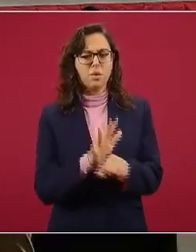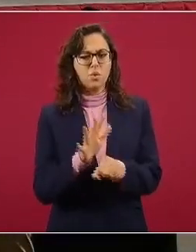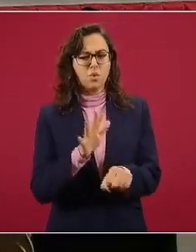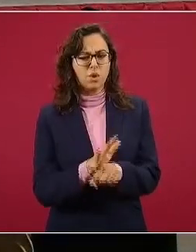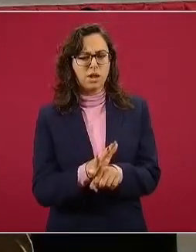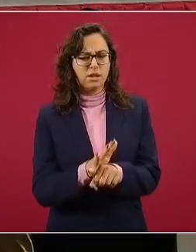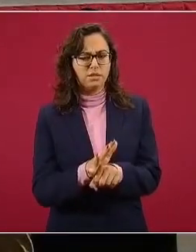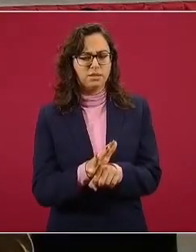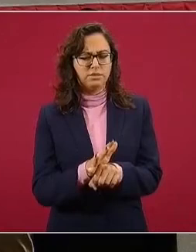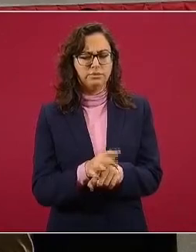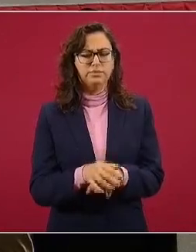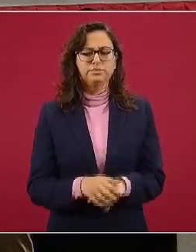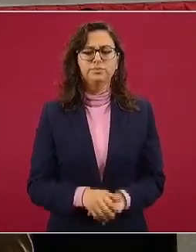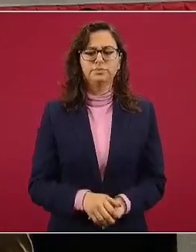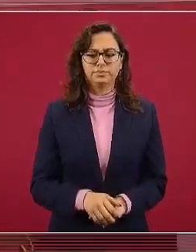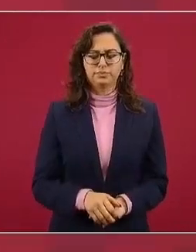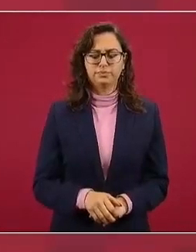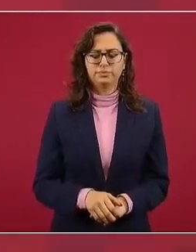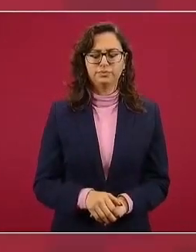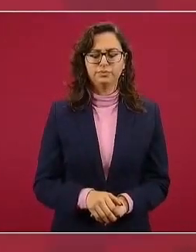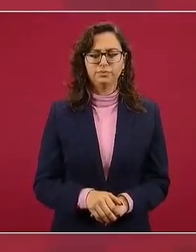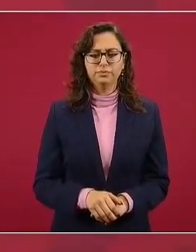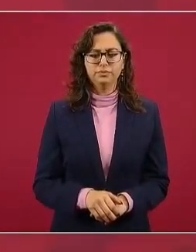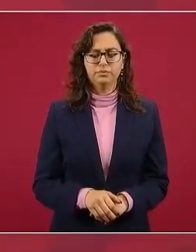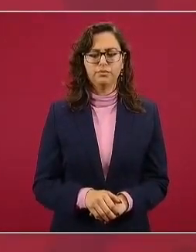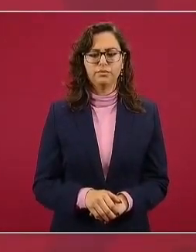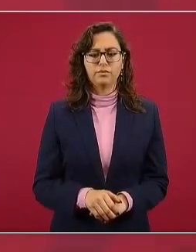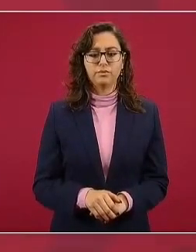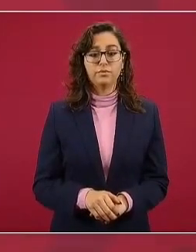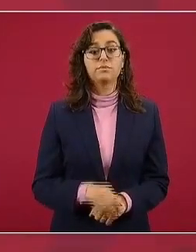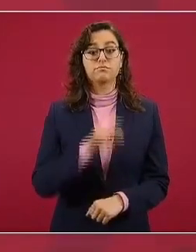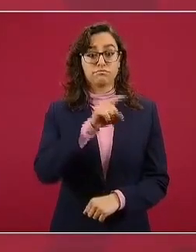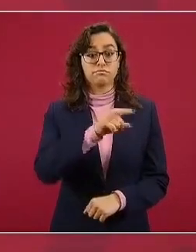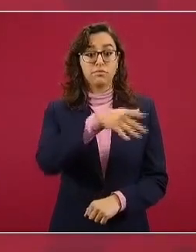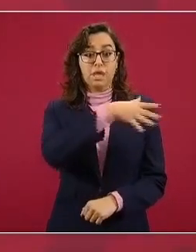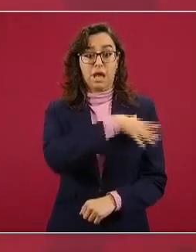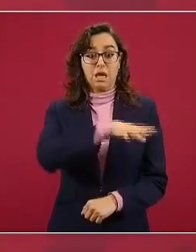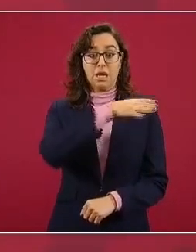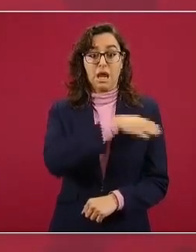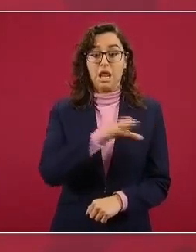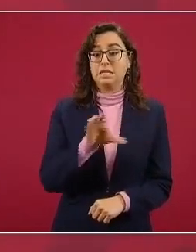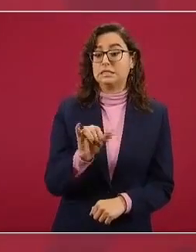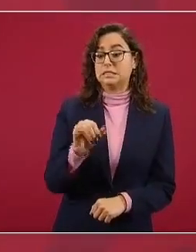se sigue al general Cienfuegos.